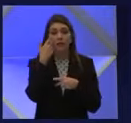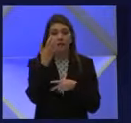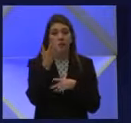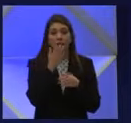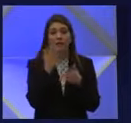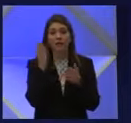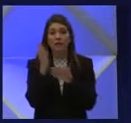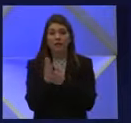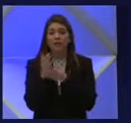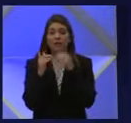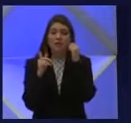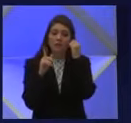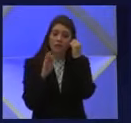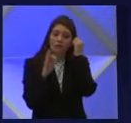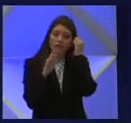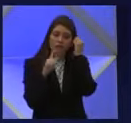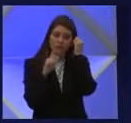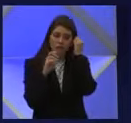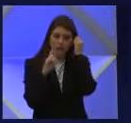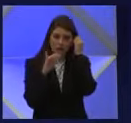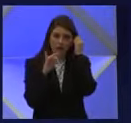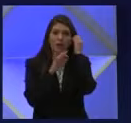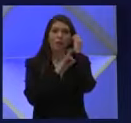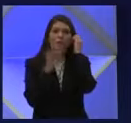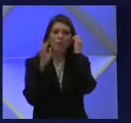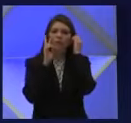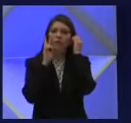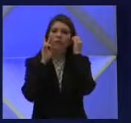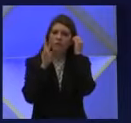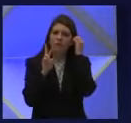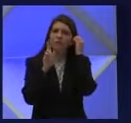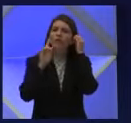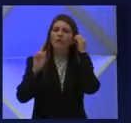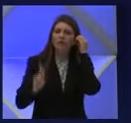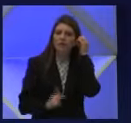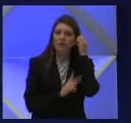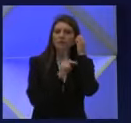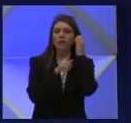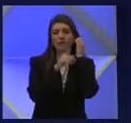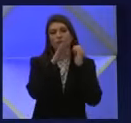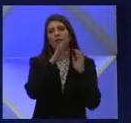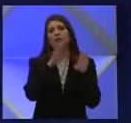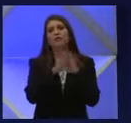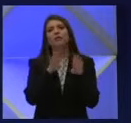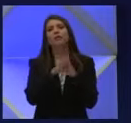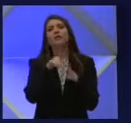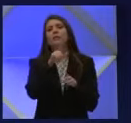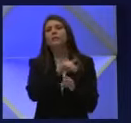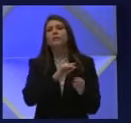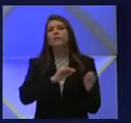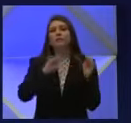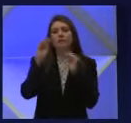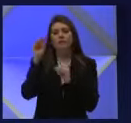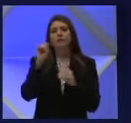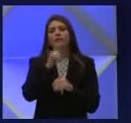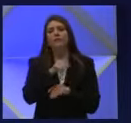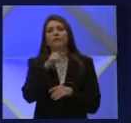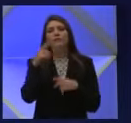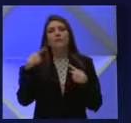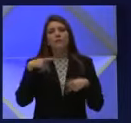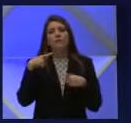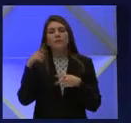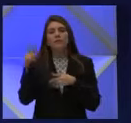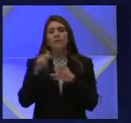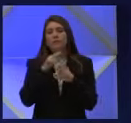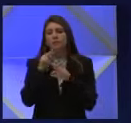podrá ver una vez más un lanzamiento en el que van seres humanos hacia el espacio cosa que